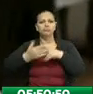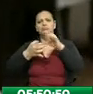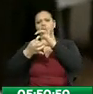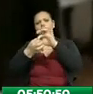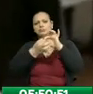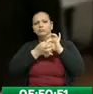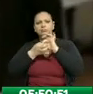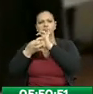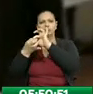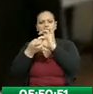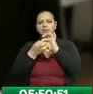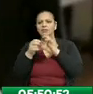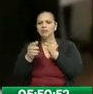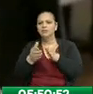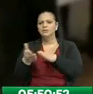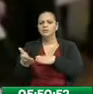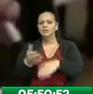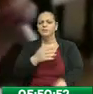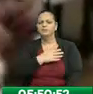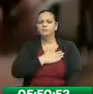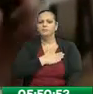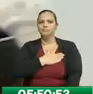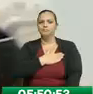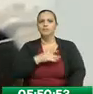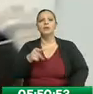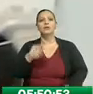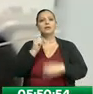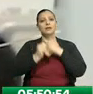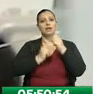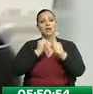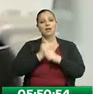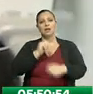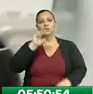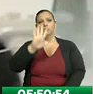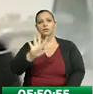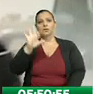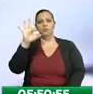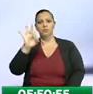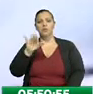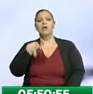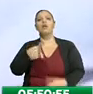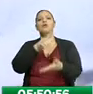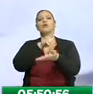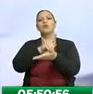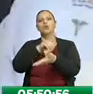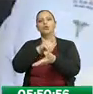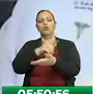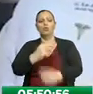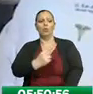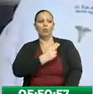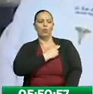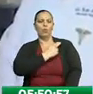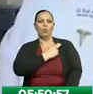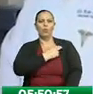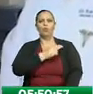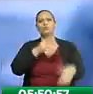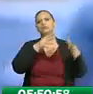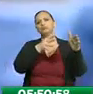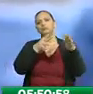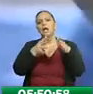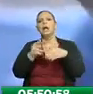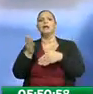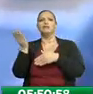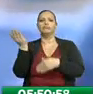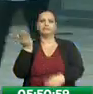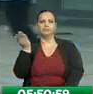forma construyendo. La edil de 59 años de profesión médico, pediatra y docente universitaria falleció la noche de este martes por